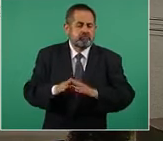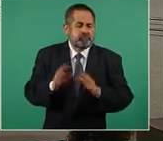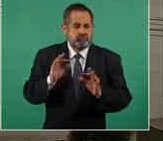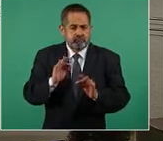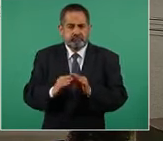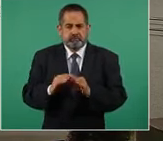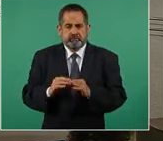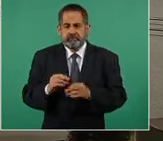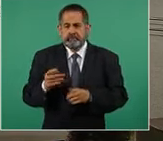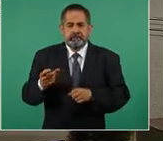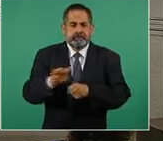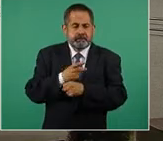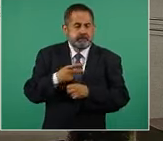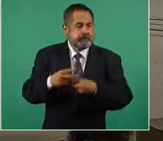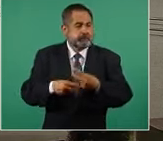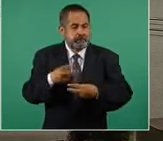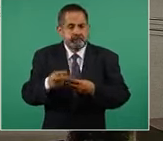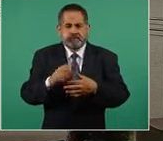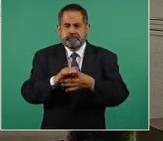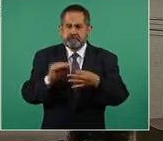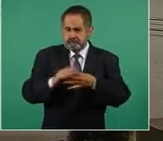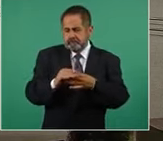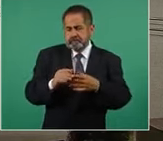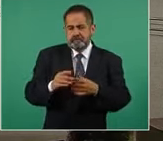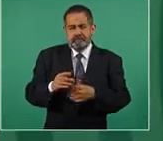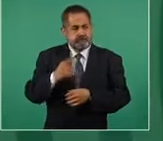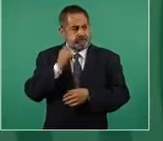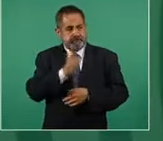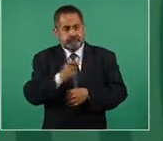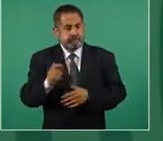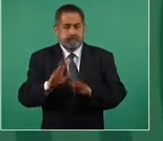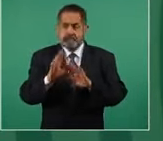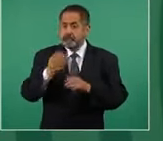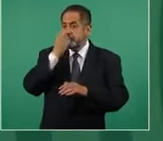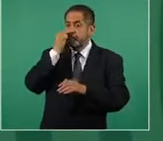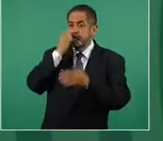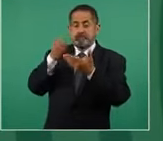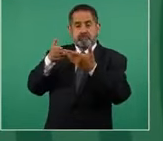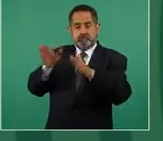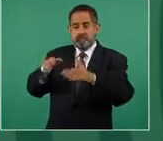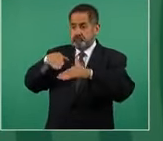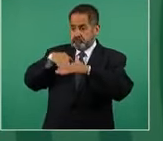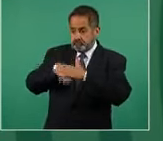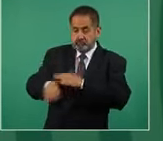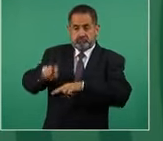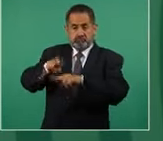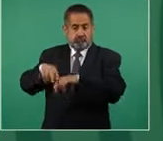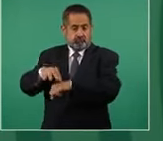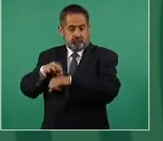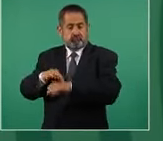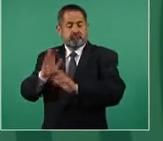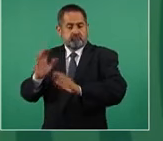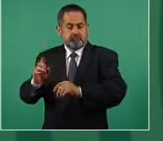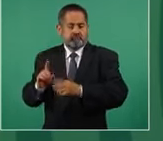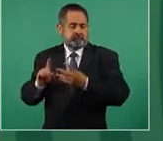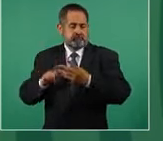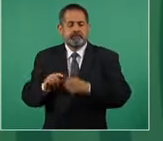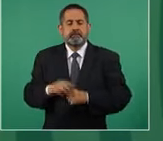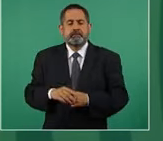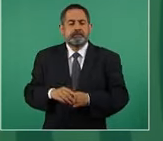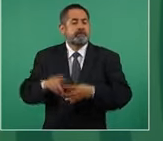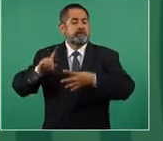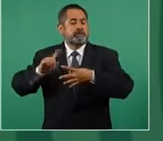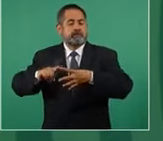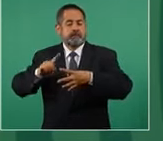las condiciones que se han generado para el regreso a clases en forma presencial. El